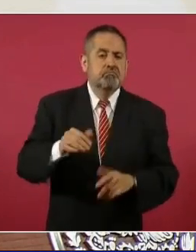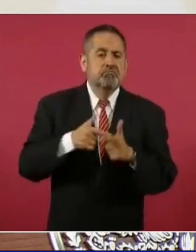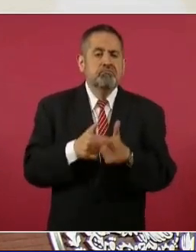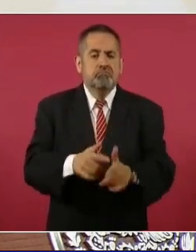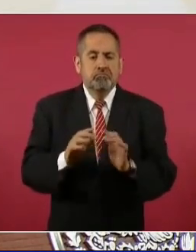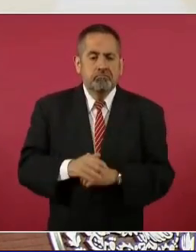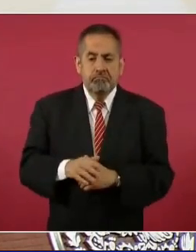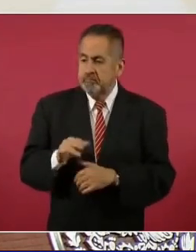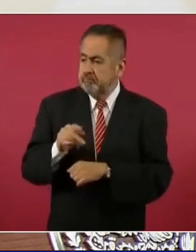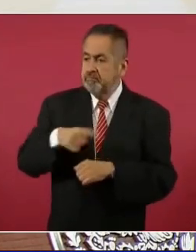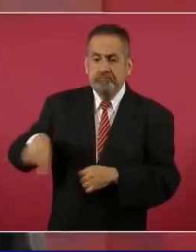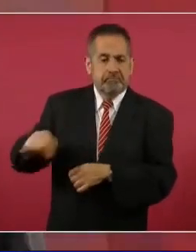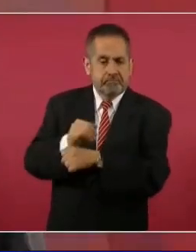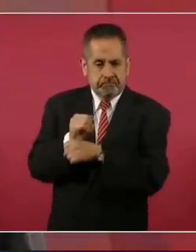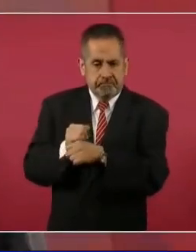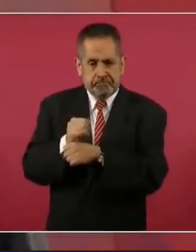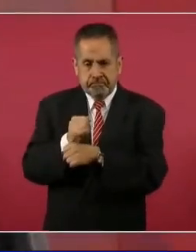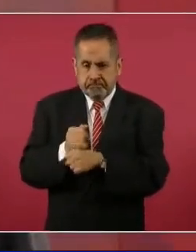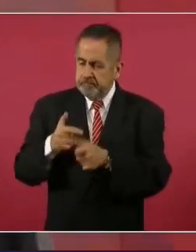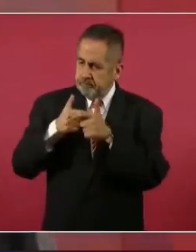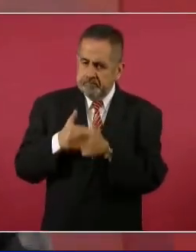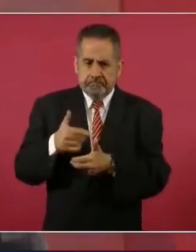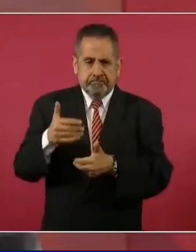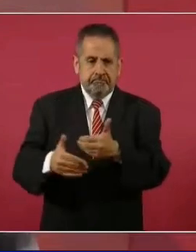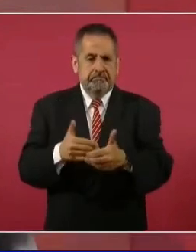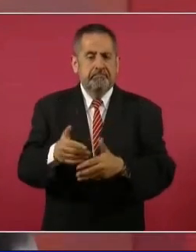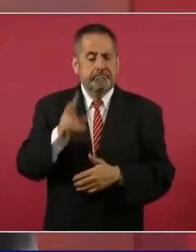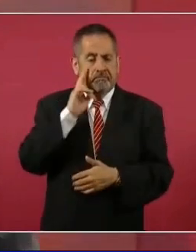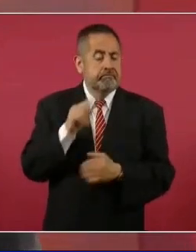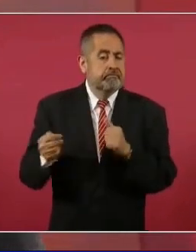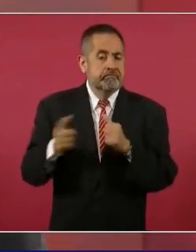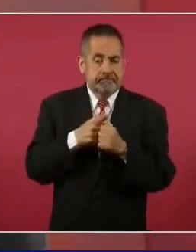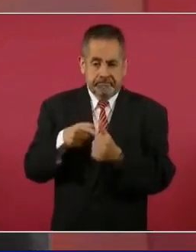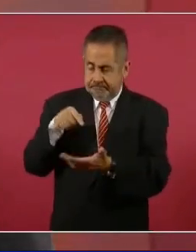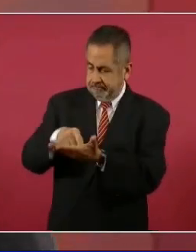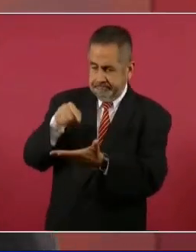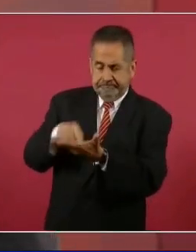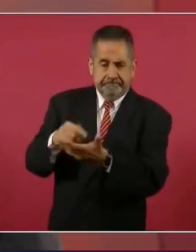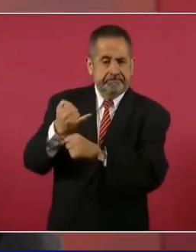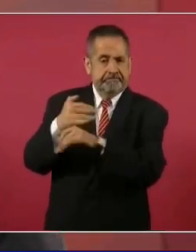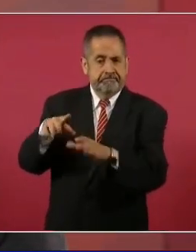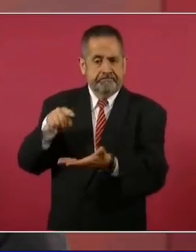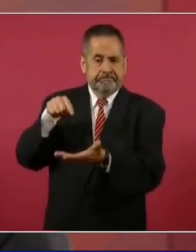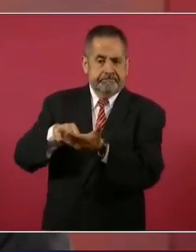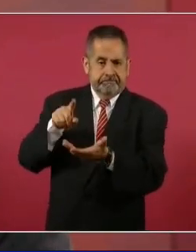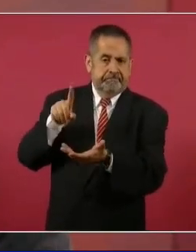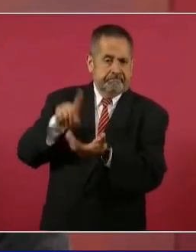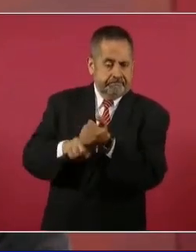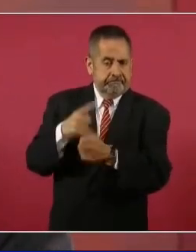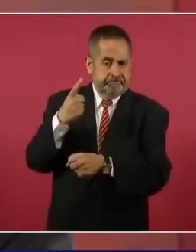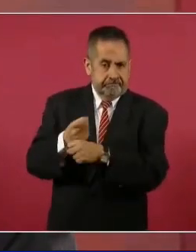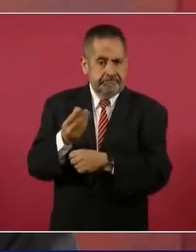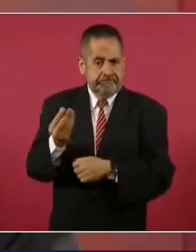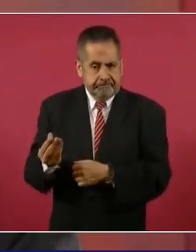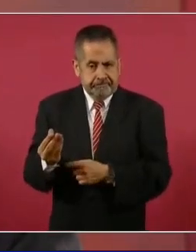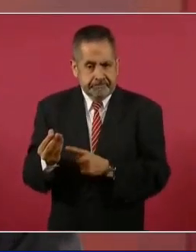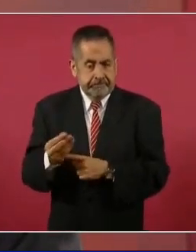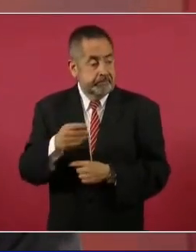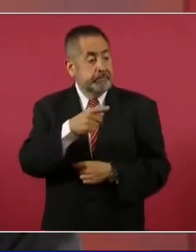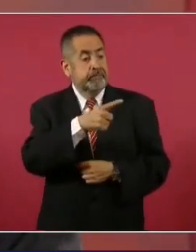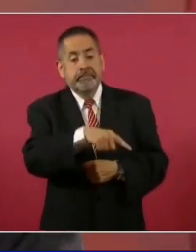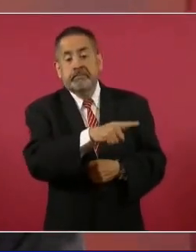La investigación continúa, pero vamos primero a esto, porque lo que querían